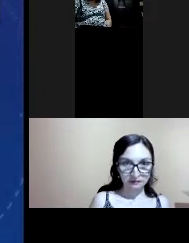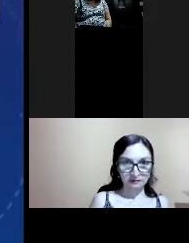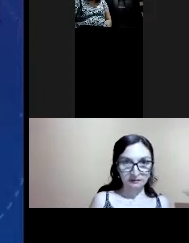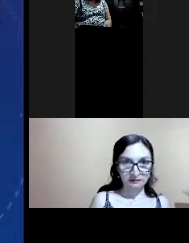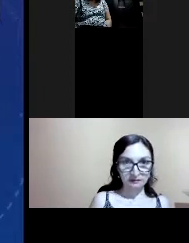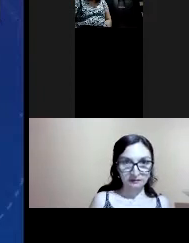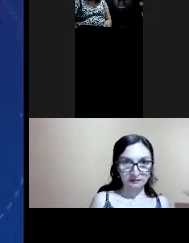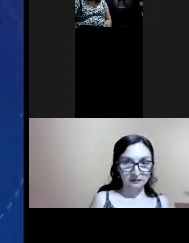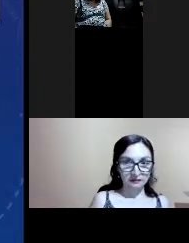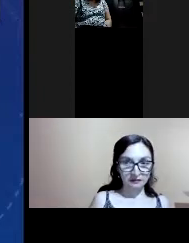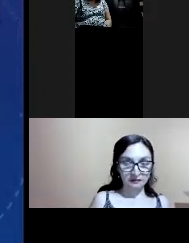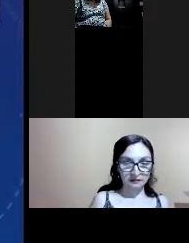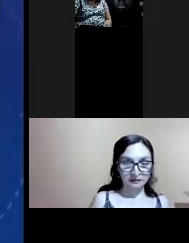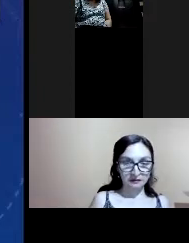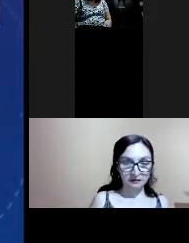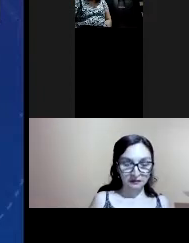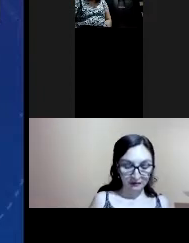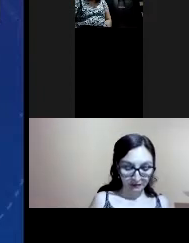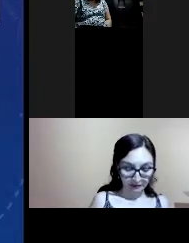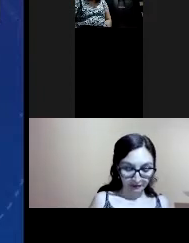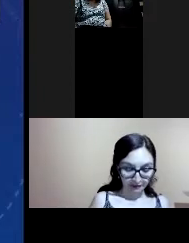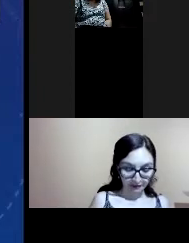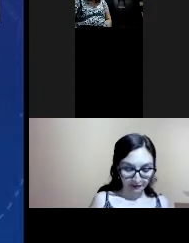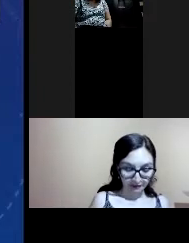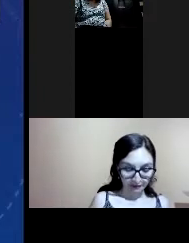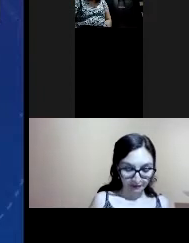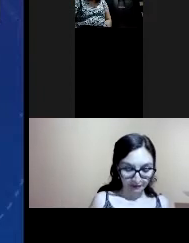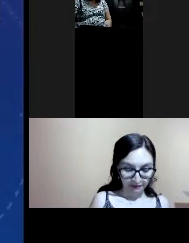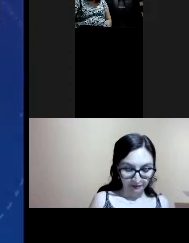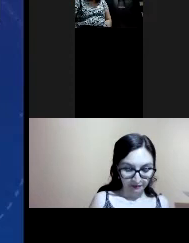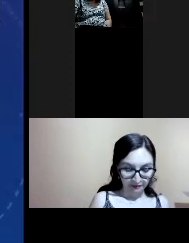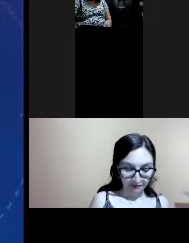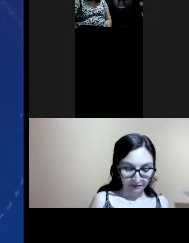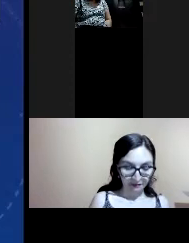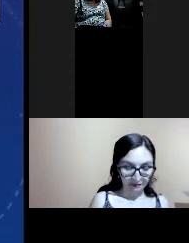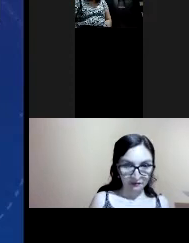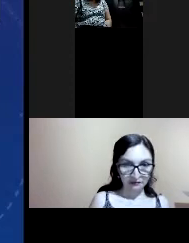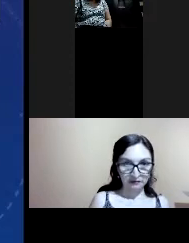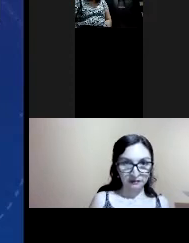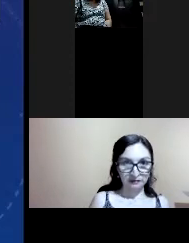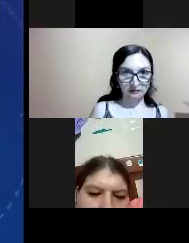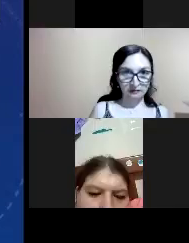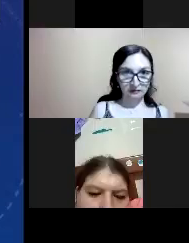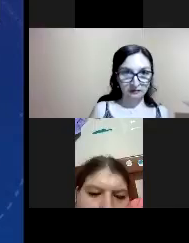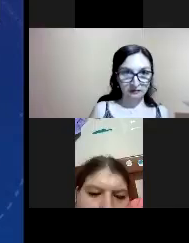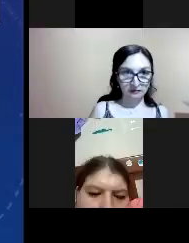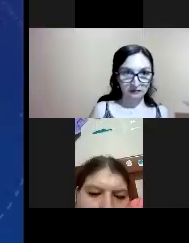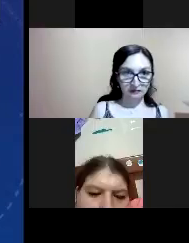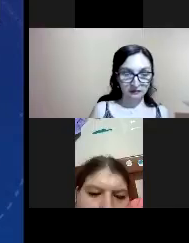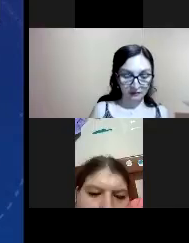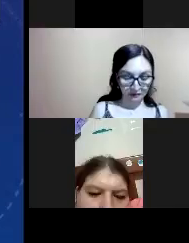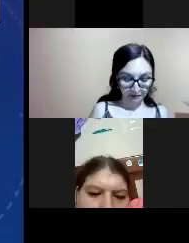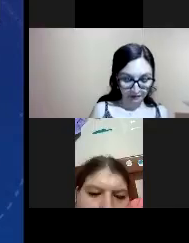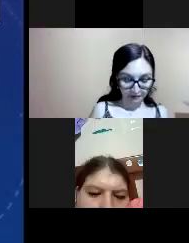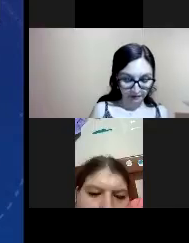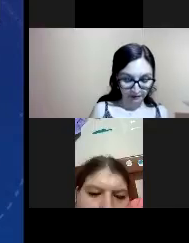Esto también es importante: ejercicio de soplar de manera sostenida con ayuda de una botella, con presión positiva al exhalar también lo puede hacer. Esto lo hace como para mejorar lo